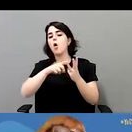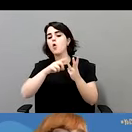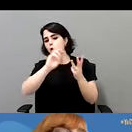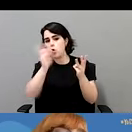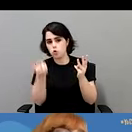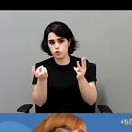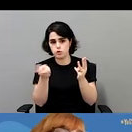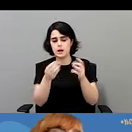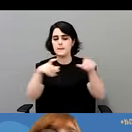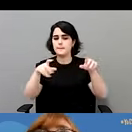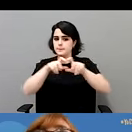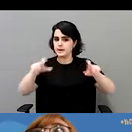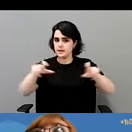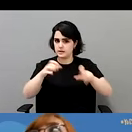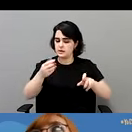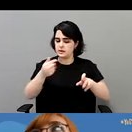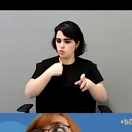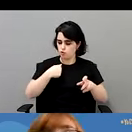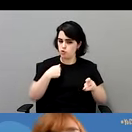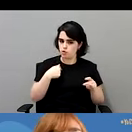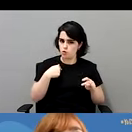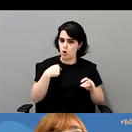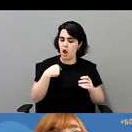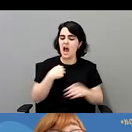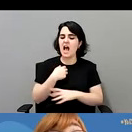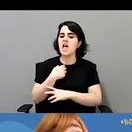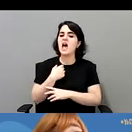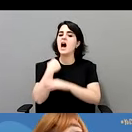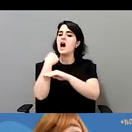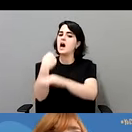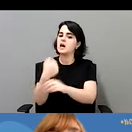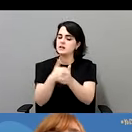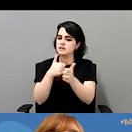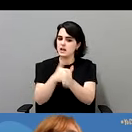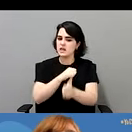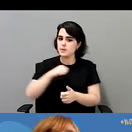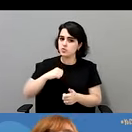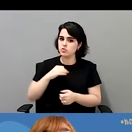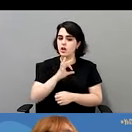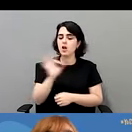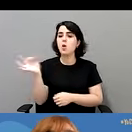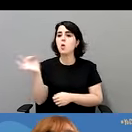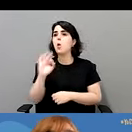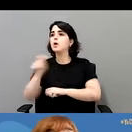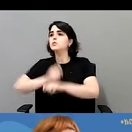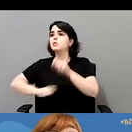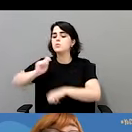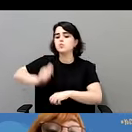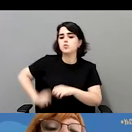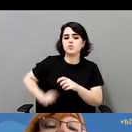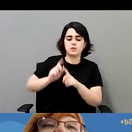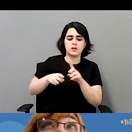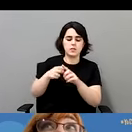son empresas a las que yo les pido la asistencia personal o asociaciones profesionales de asistencia